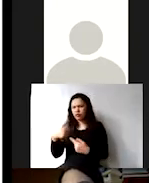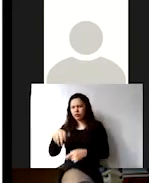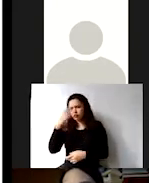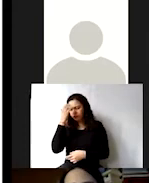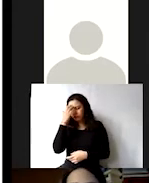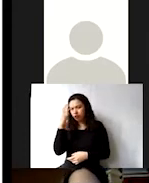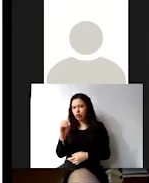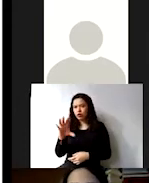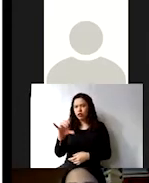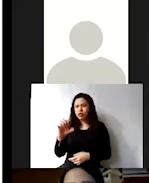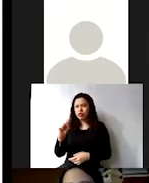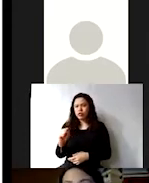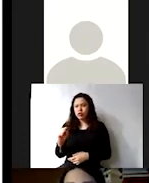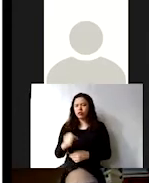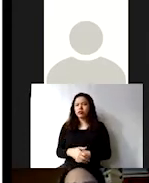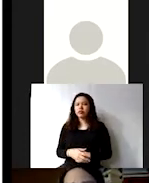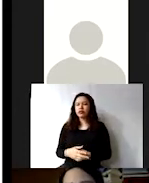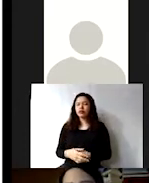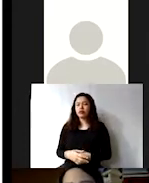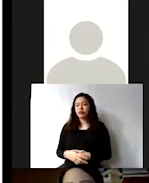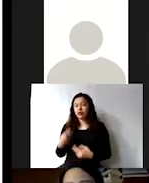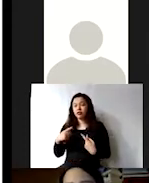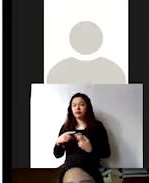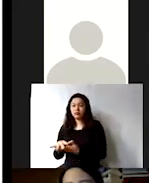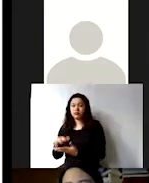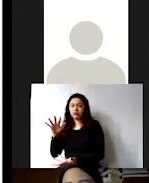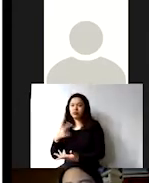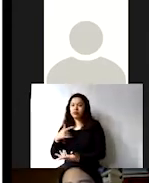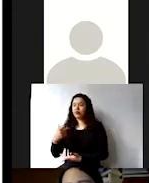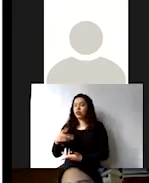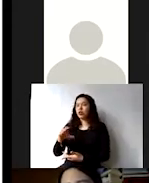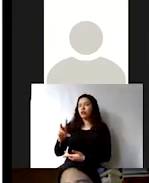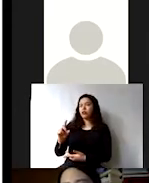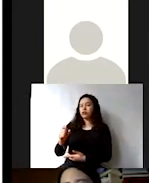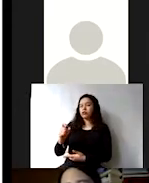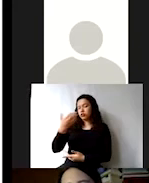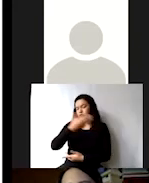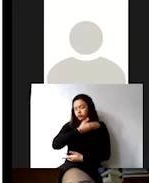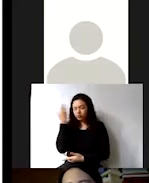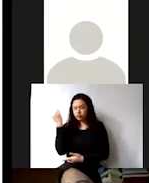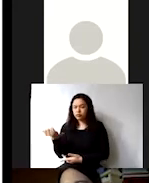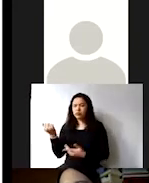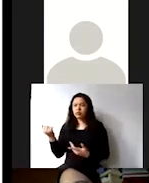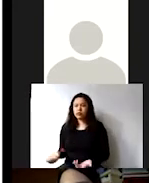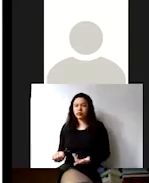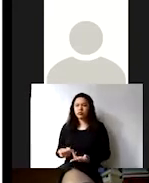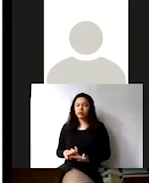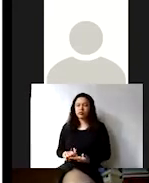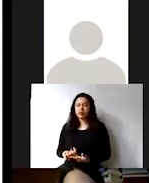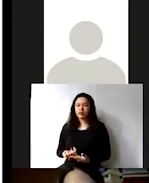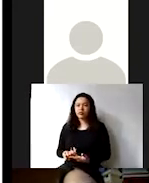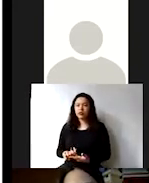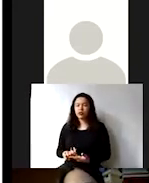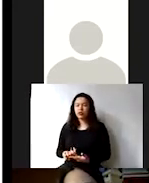los OSIS y la verdad es que la mayoría de las personas no saben que estos órganos al menos deberían de estar funcionando a